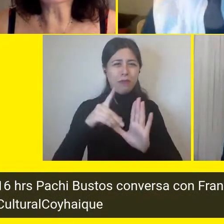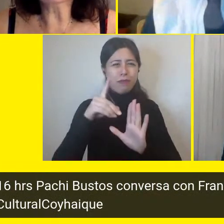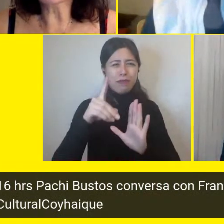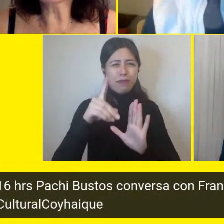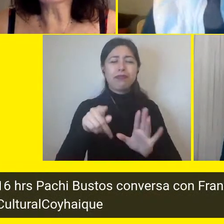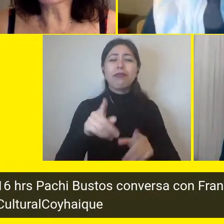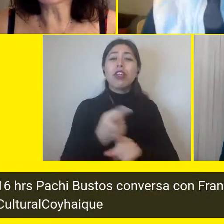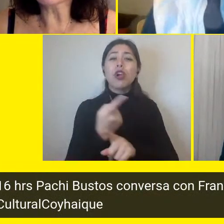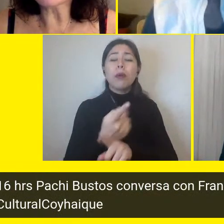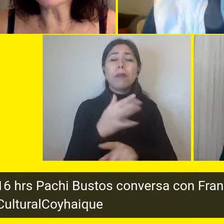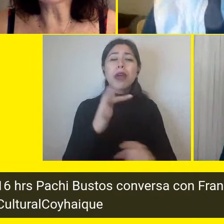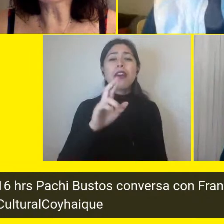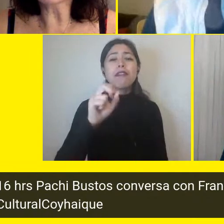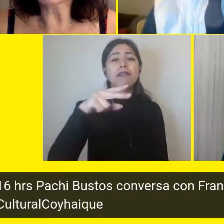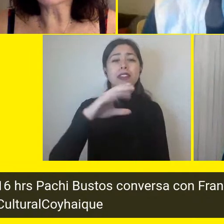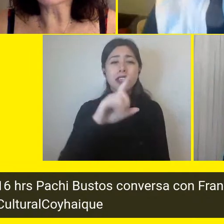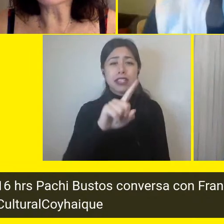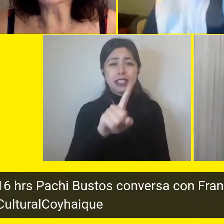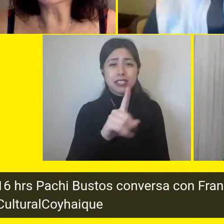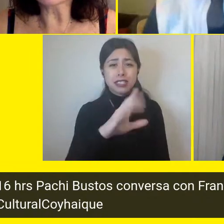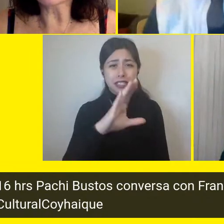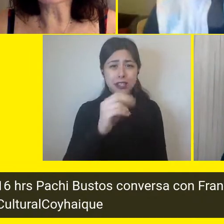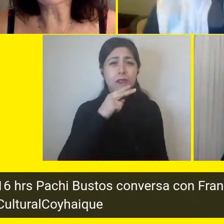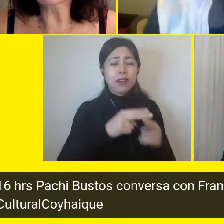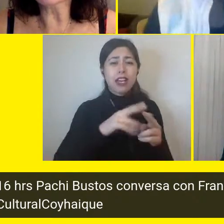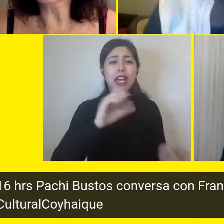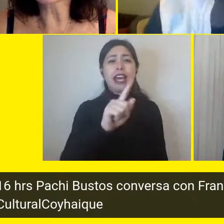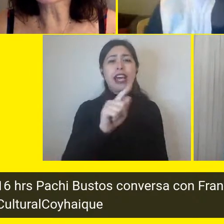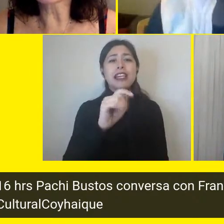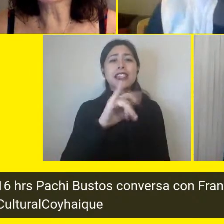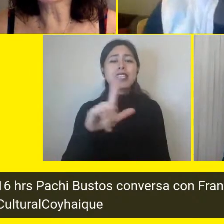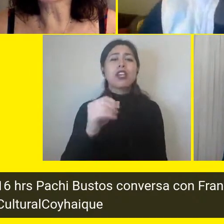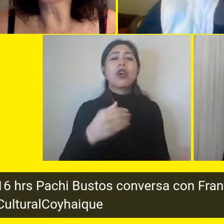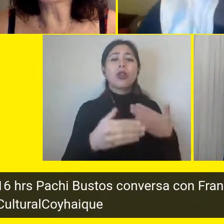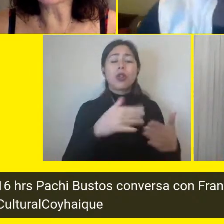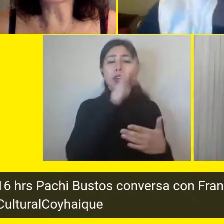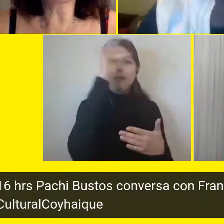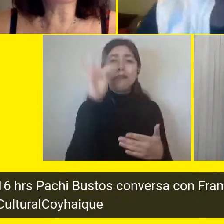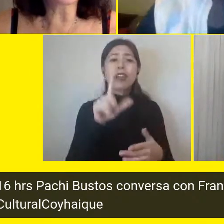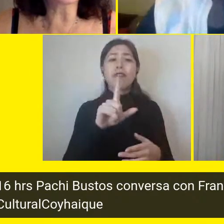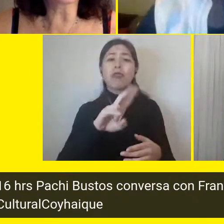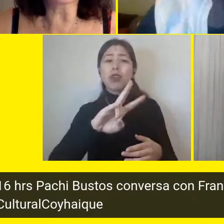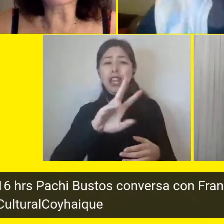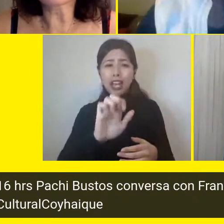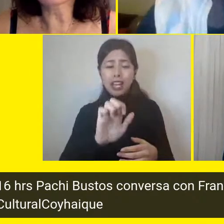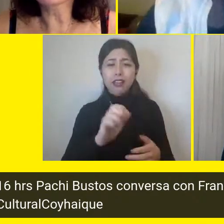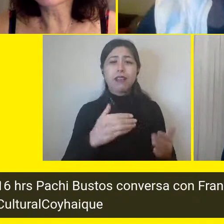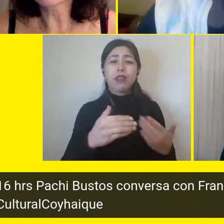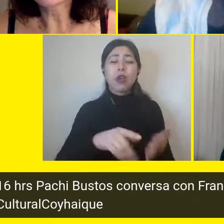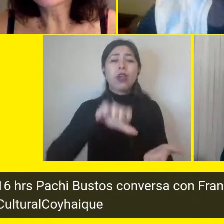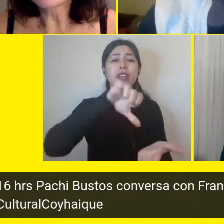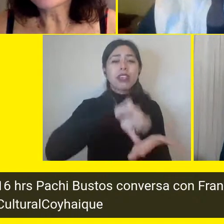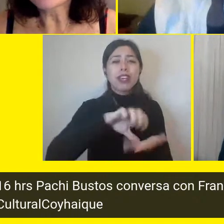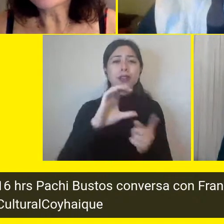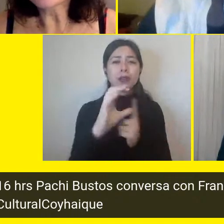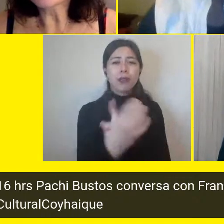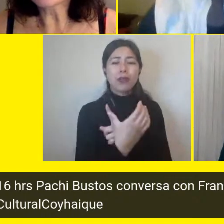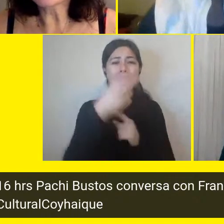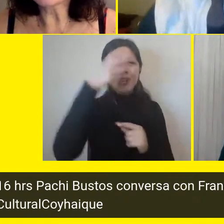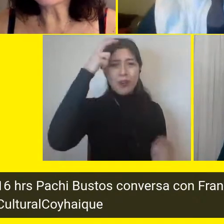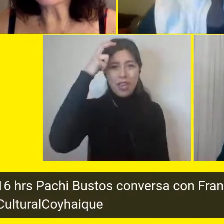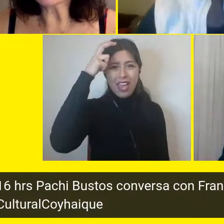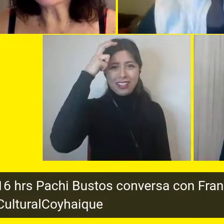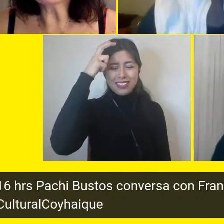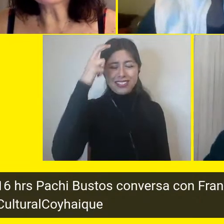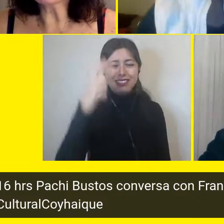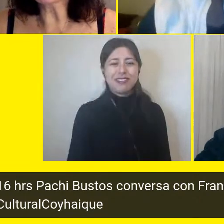Castillo por Facebook Live en @ Centro Cultural Coyhaique. Sí. Qué